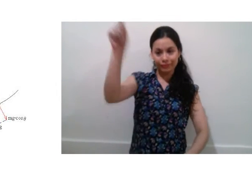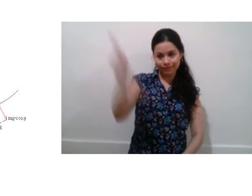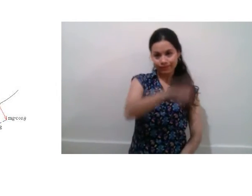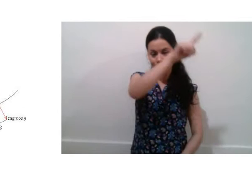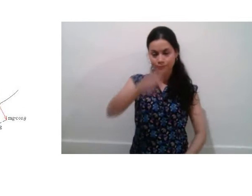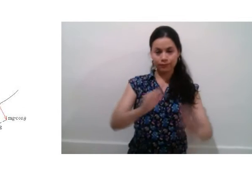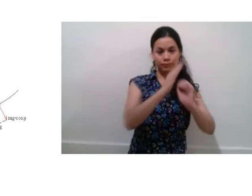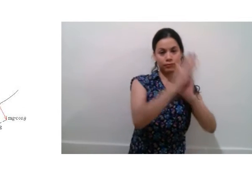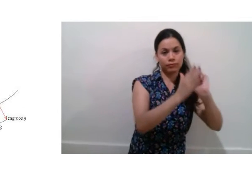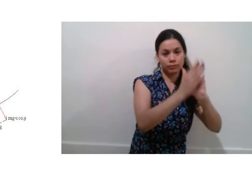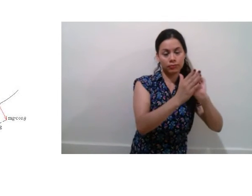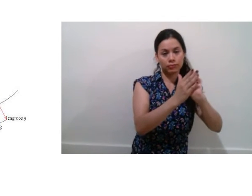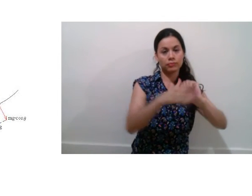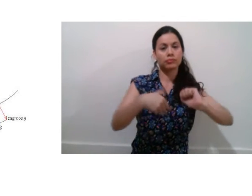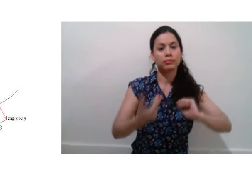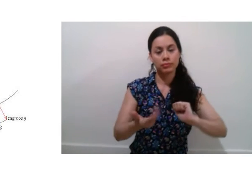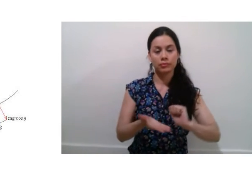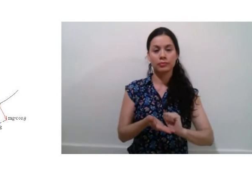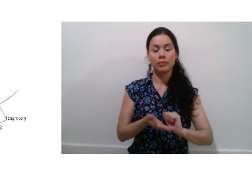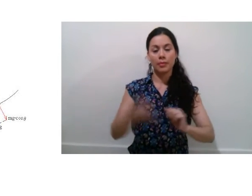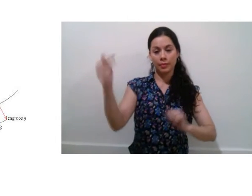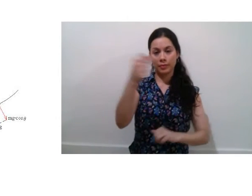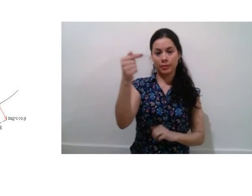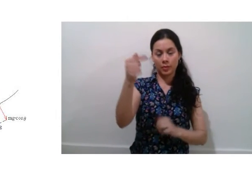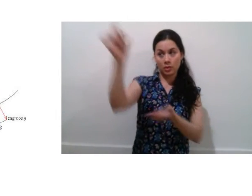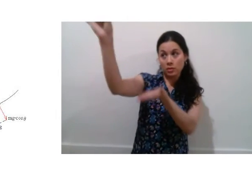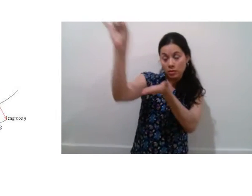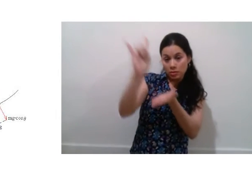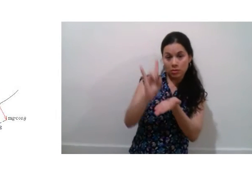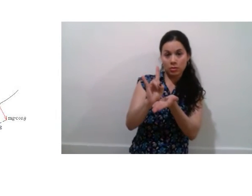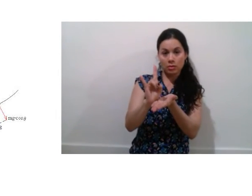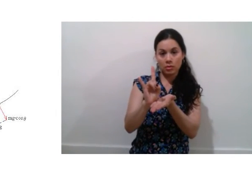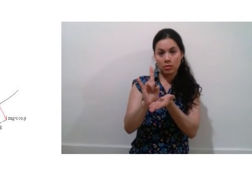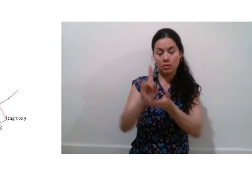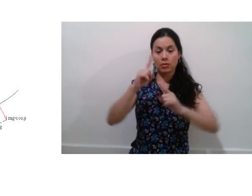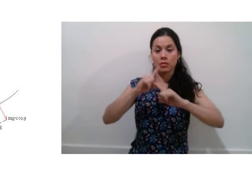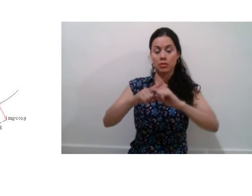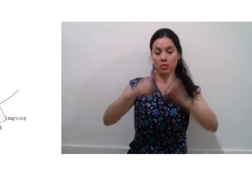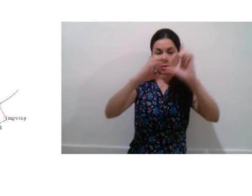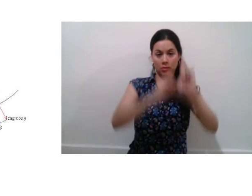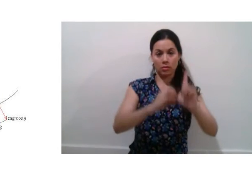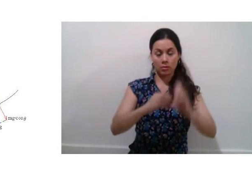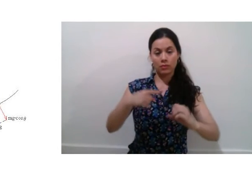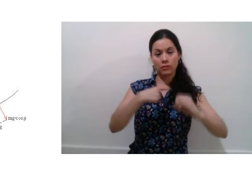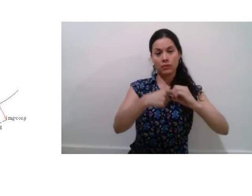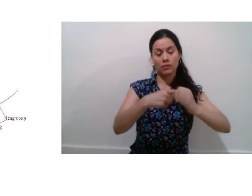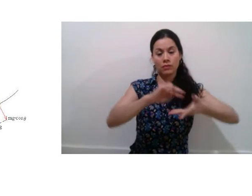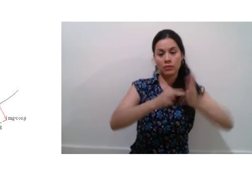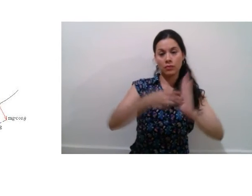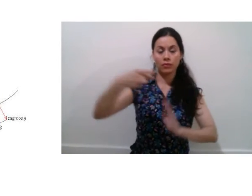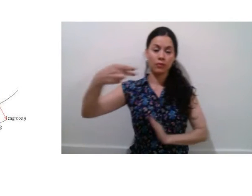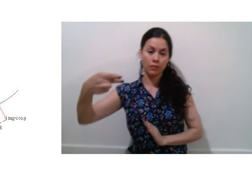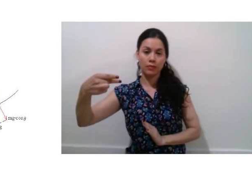Cancelando las masas tendremos menos la gravedad por el seno de teta es